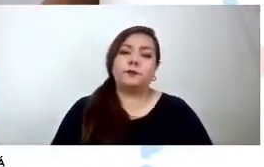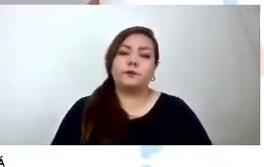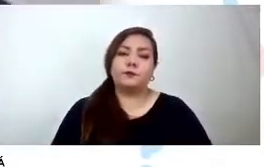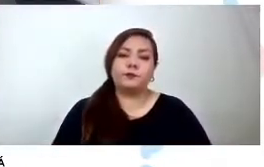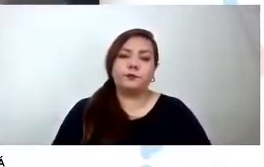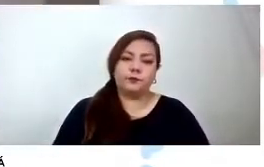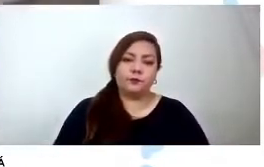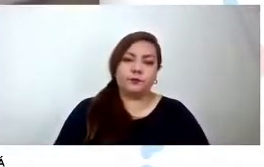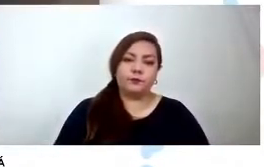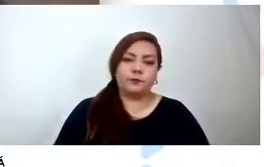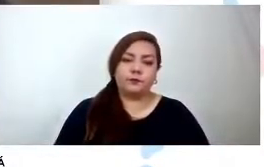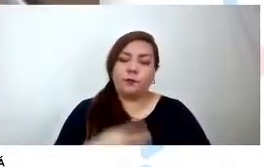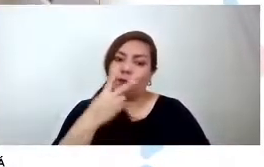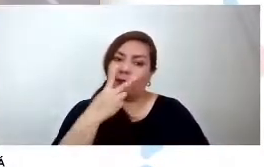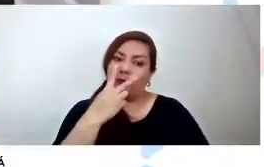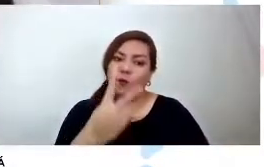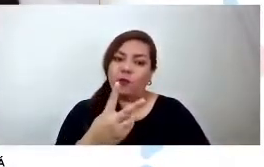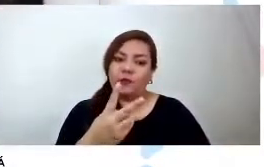tres